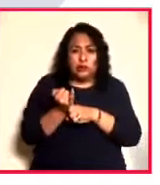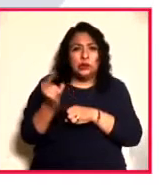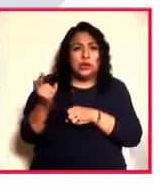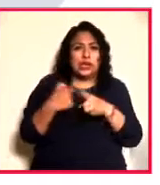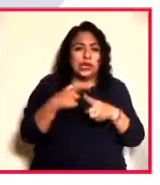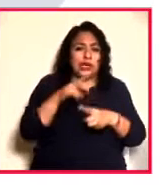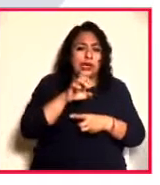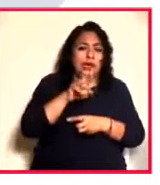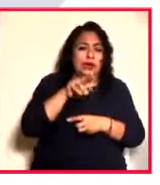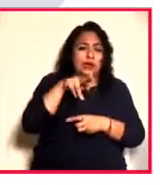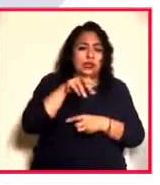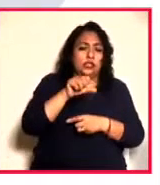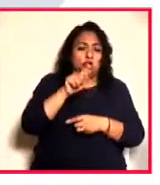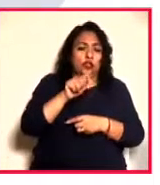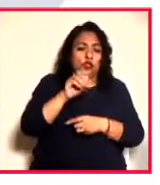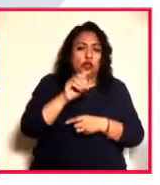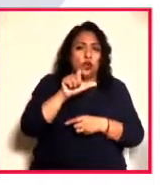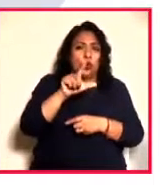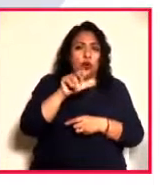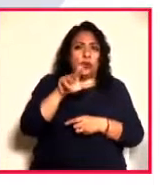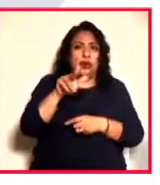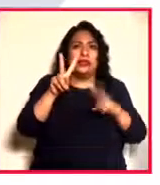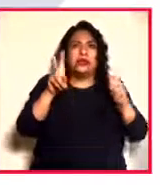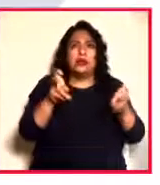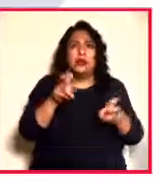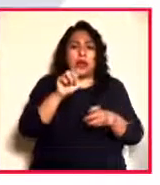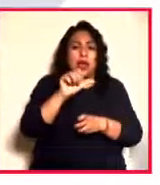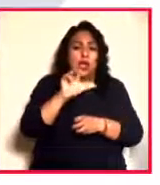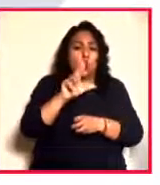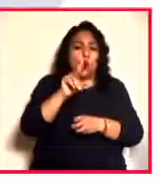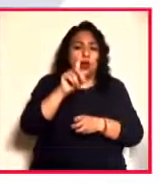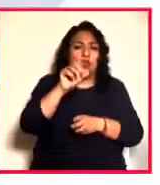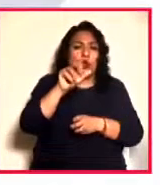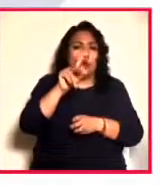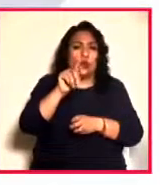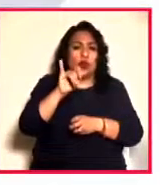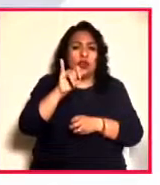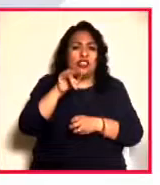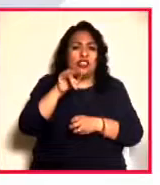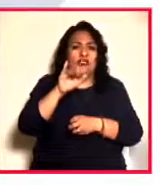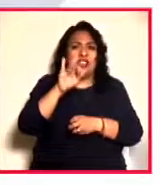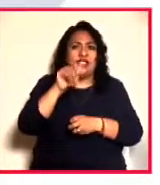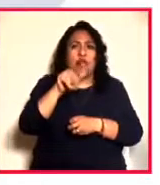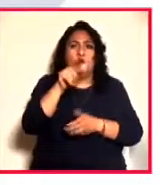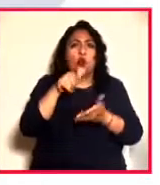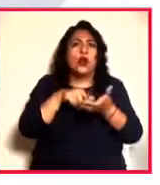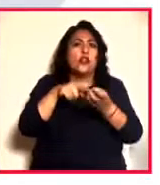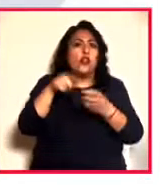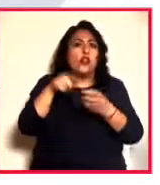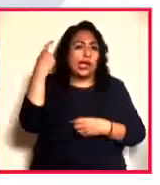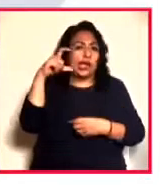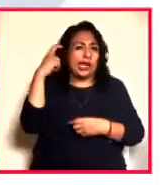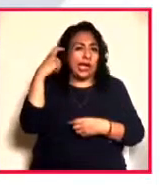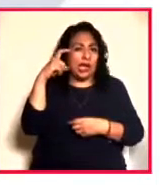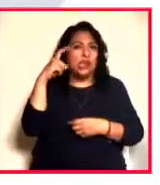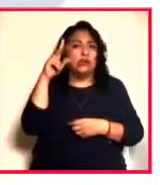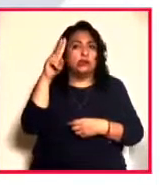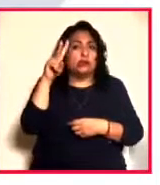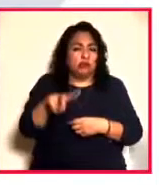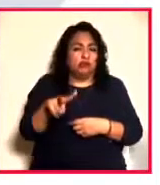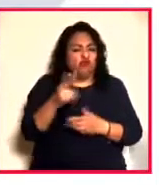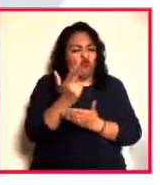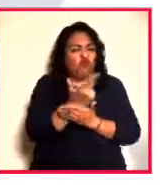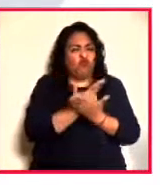Lumbreras, que se llama Un acueducto infinitesimal, una edición que se hizo en Querétaro, muy profusamente